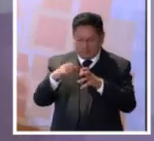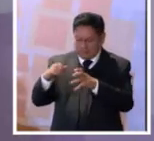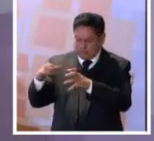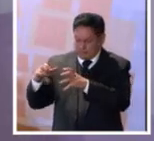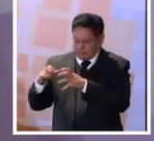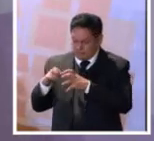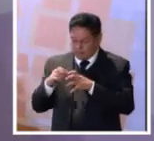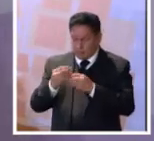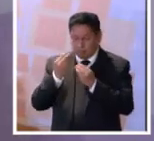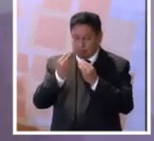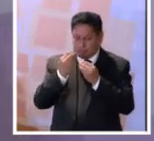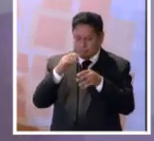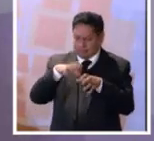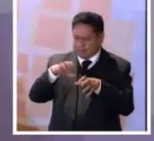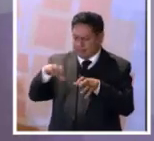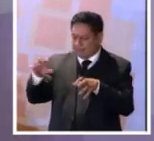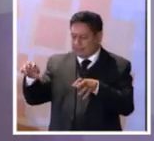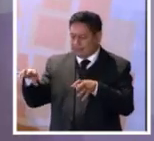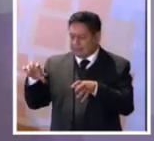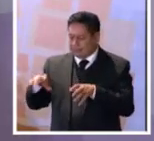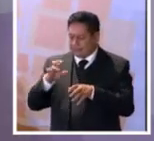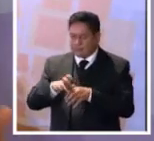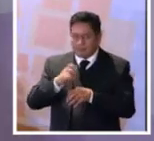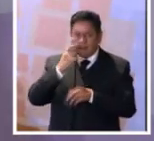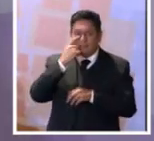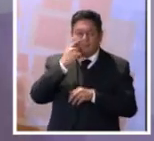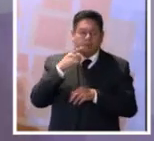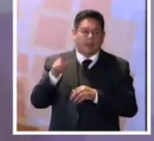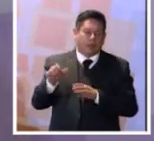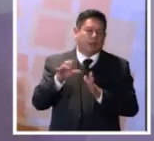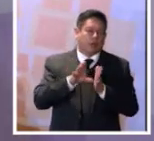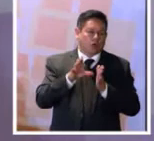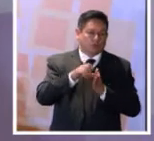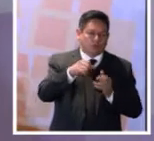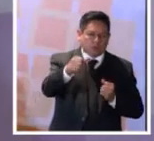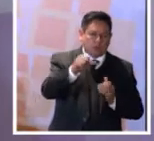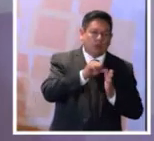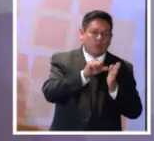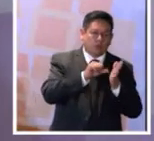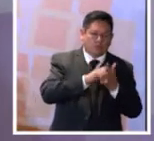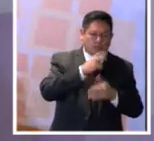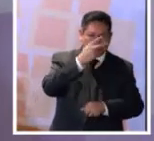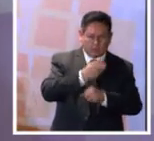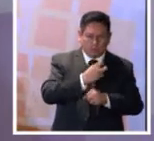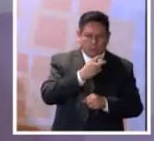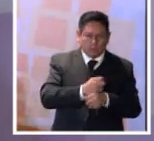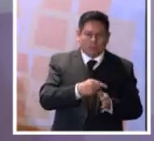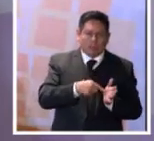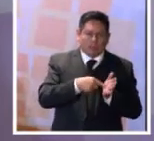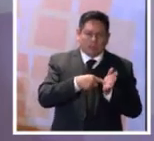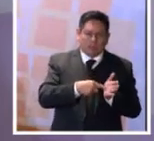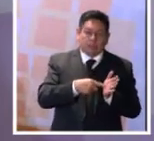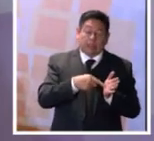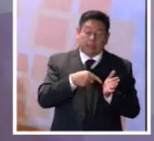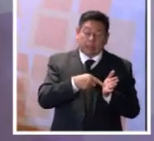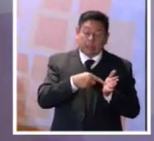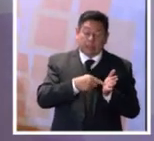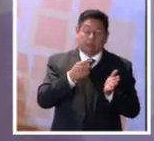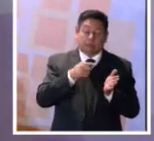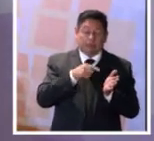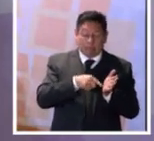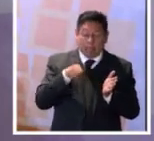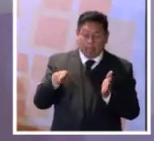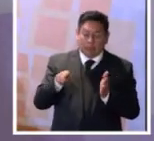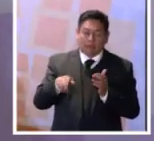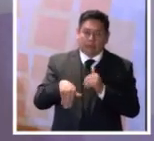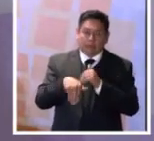país, y sobre todo ahí, sin lugar a dudas, el artículo 2 constitucional presenta enormes y complejos retos y